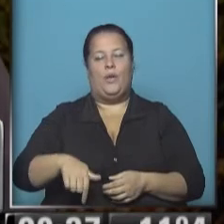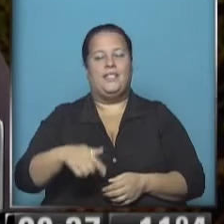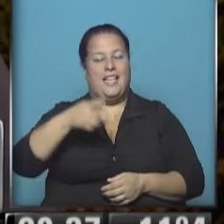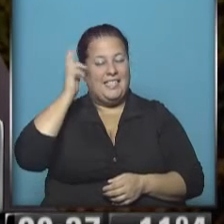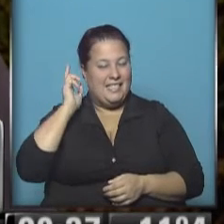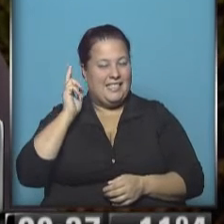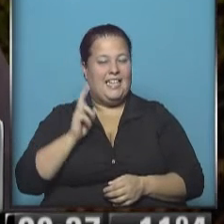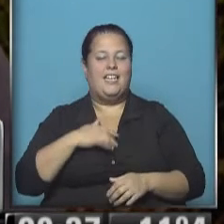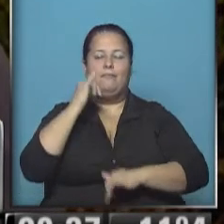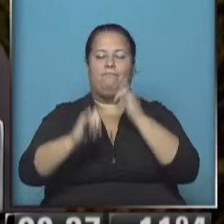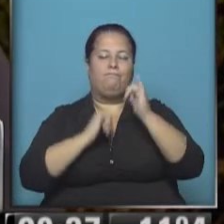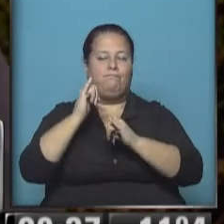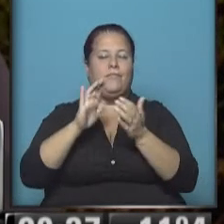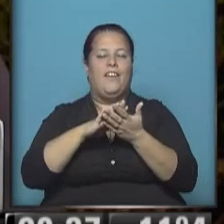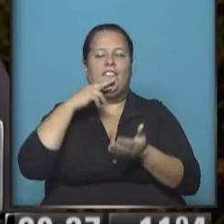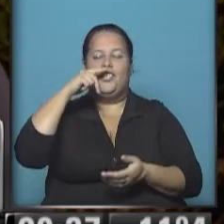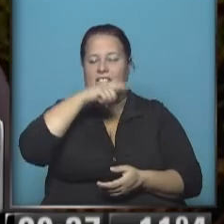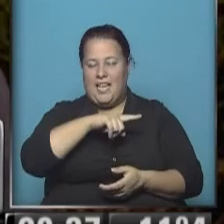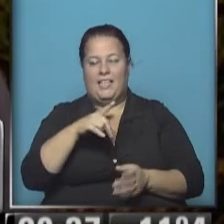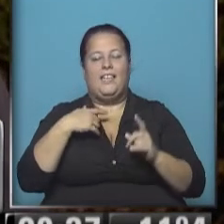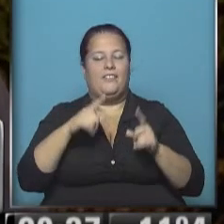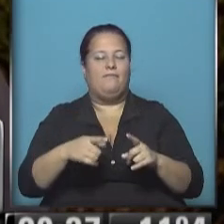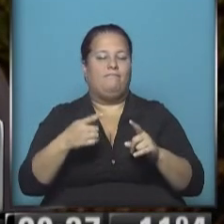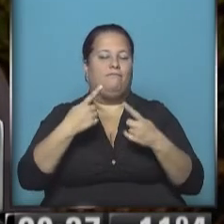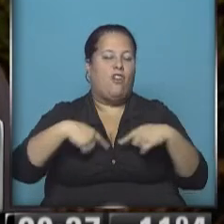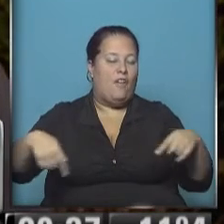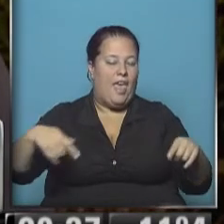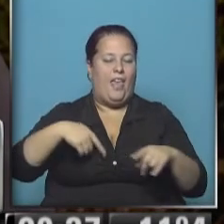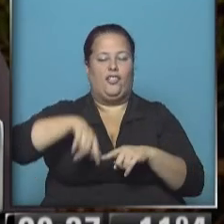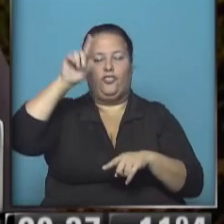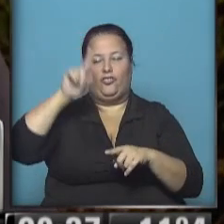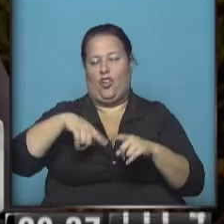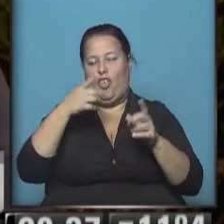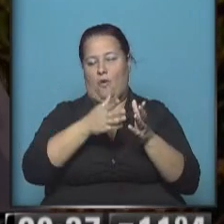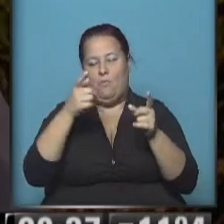chile les informamos para visión 7 estamos conectados durante todas las ediciones